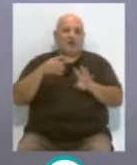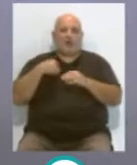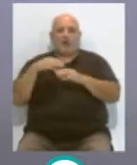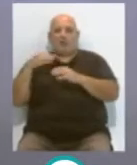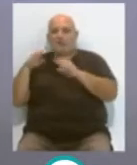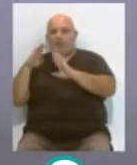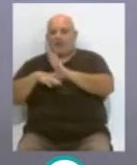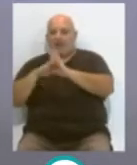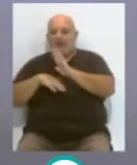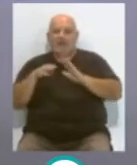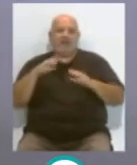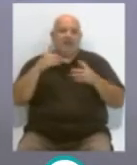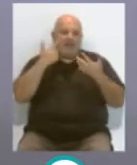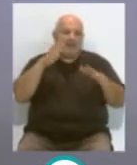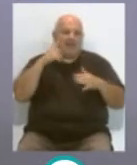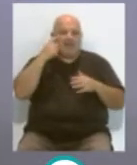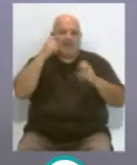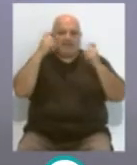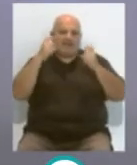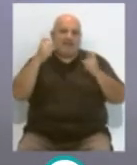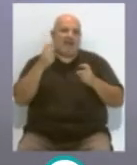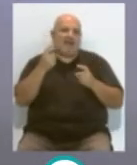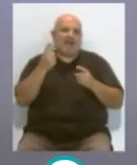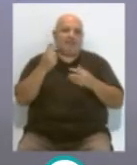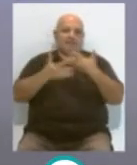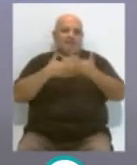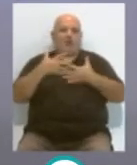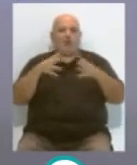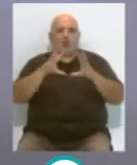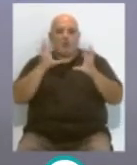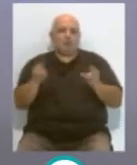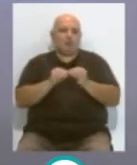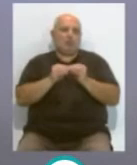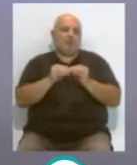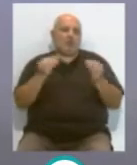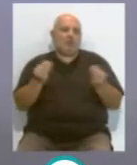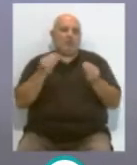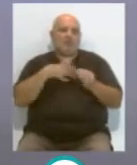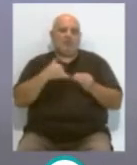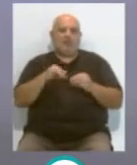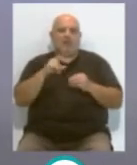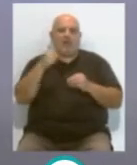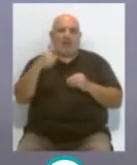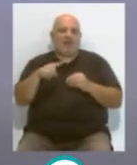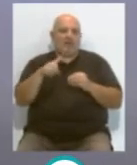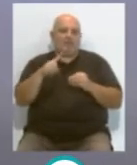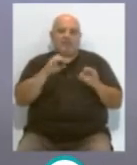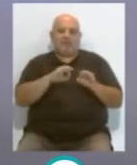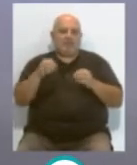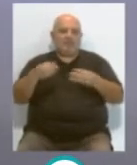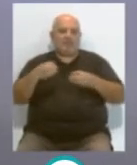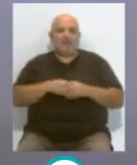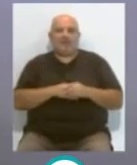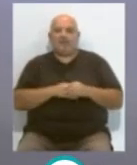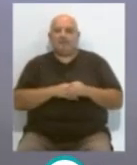nuestro programa, o sea que, pero bueno, ya iremos sacando conclusiones y haciendo lo mejor posible para que ustedes estén perfectamente